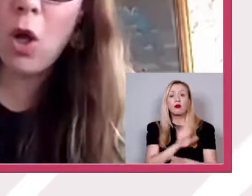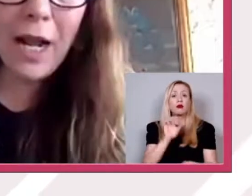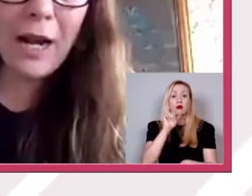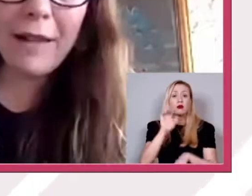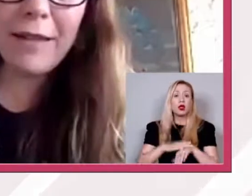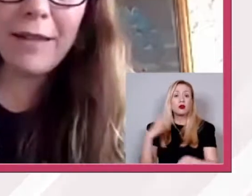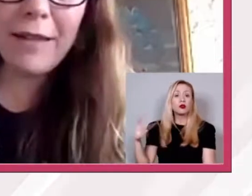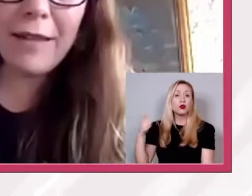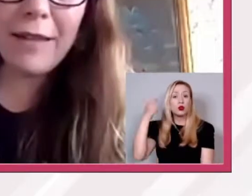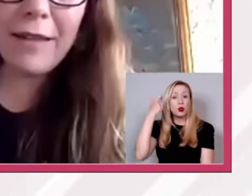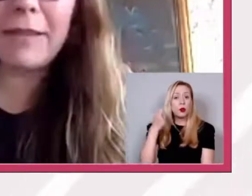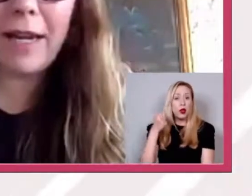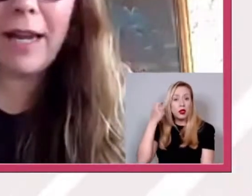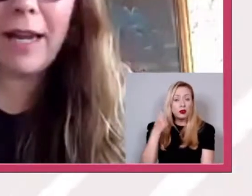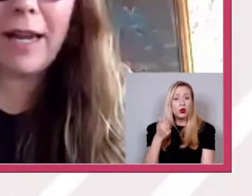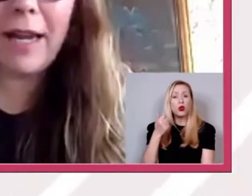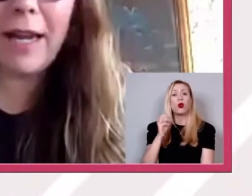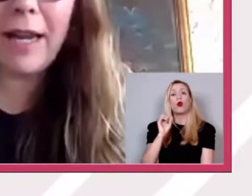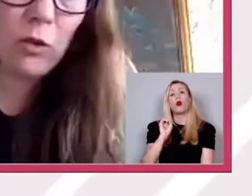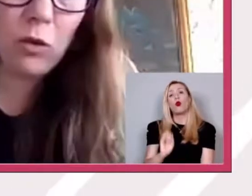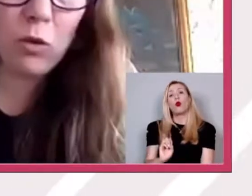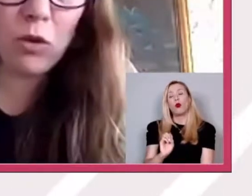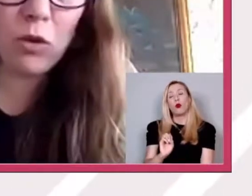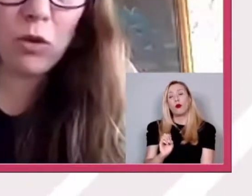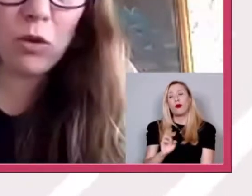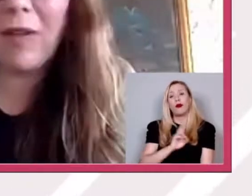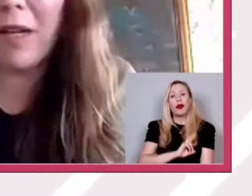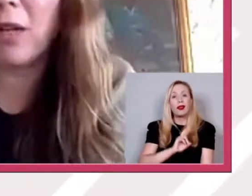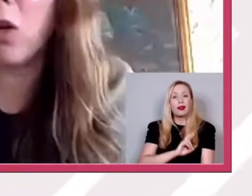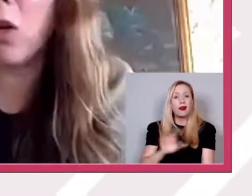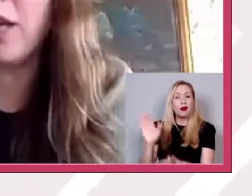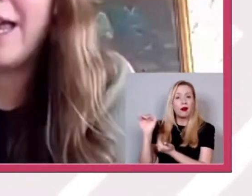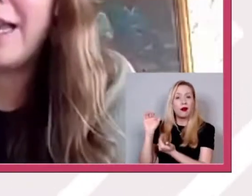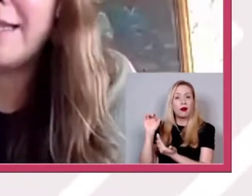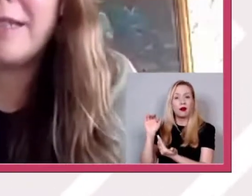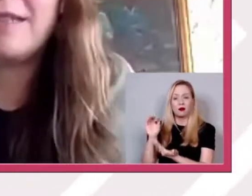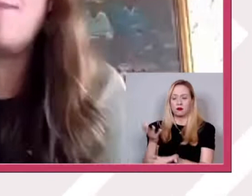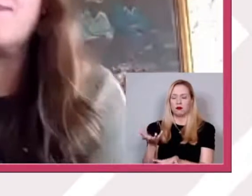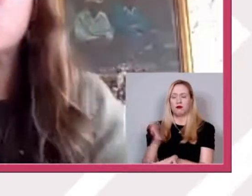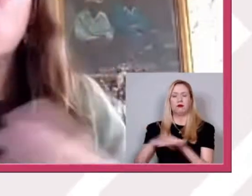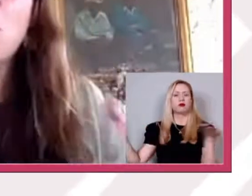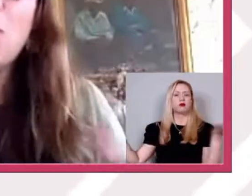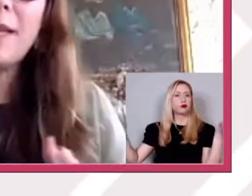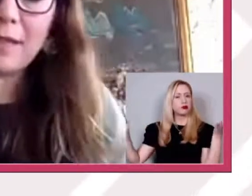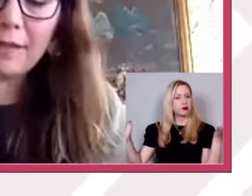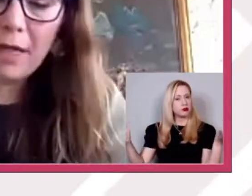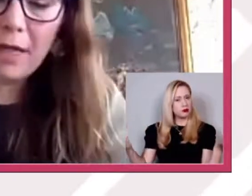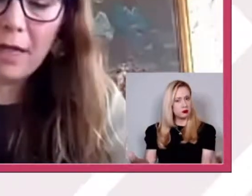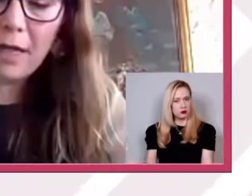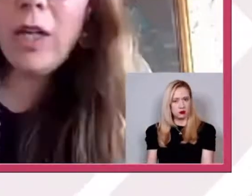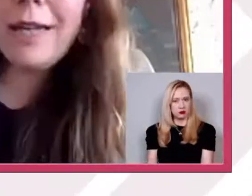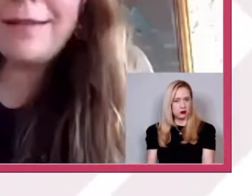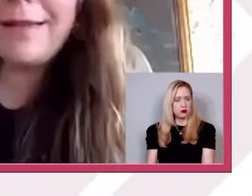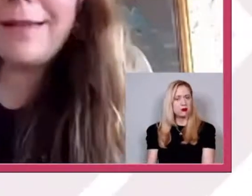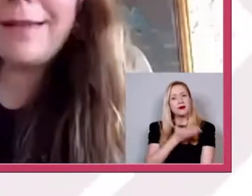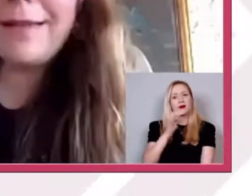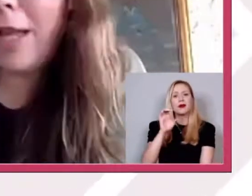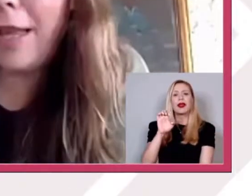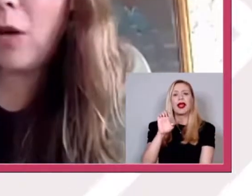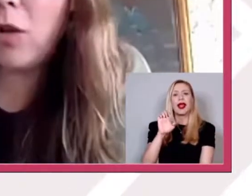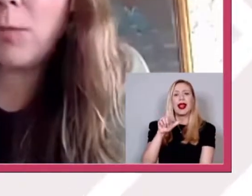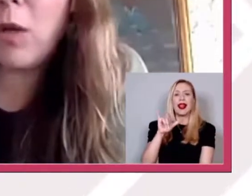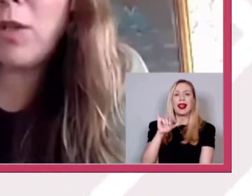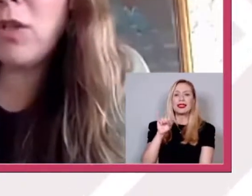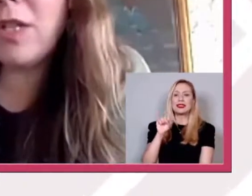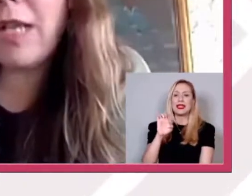o alguna renta que les entre, pues son los ingresos que tienen, ¿no? Elisette, ¿tú cómo ves esta cuestión